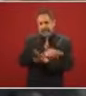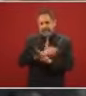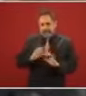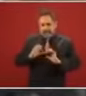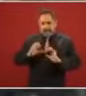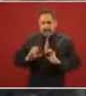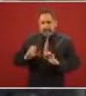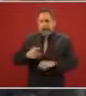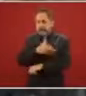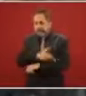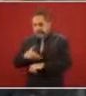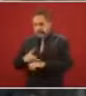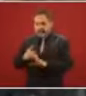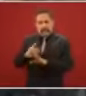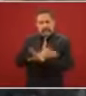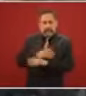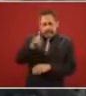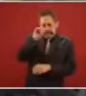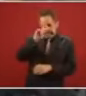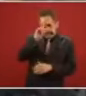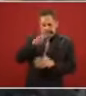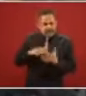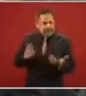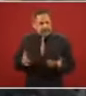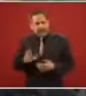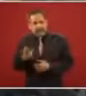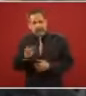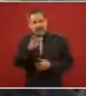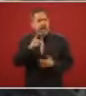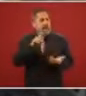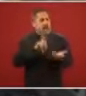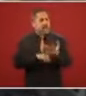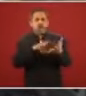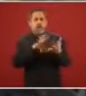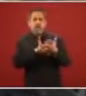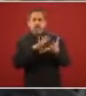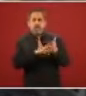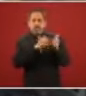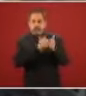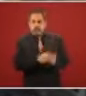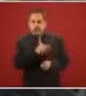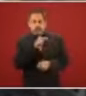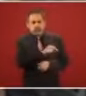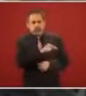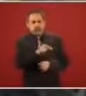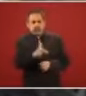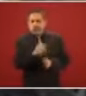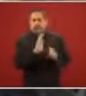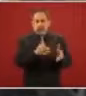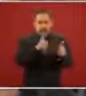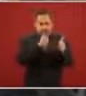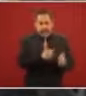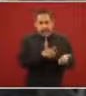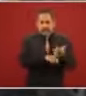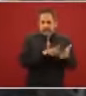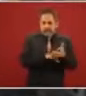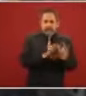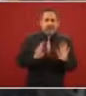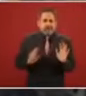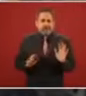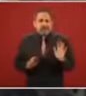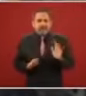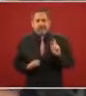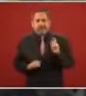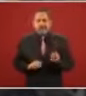las familias. ¿Y qué pasa también con los presos de las cárceles de este país? Y no hablo solamente